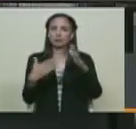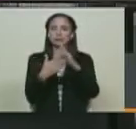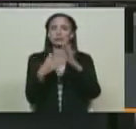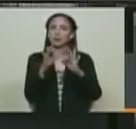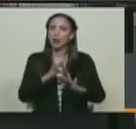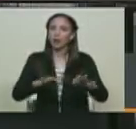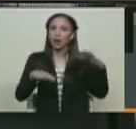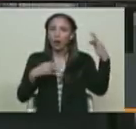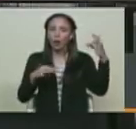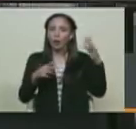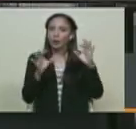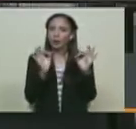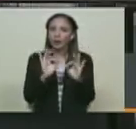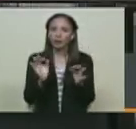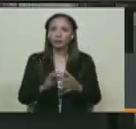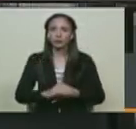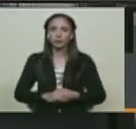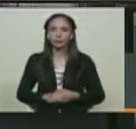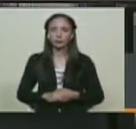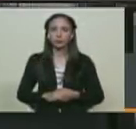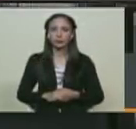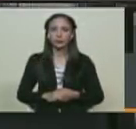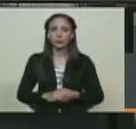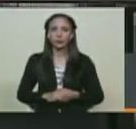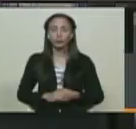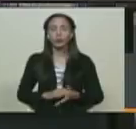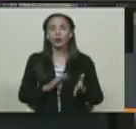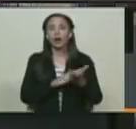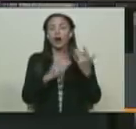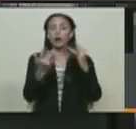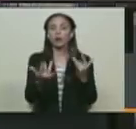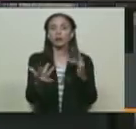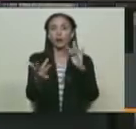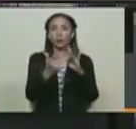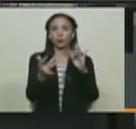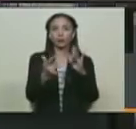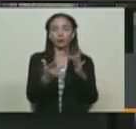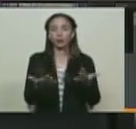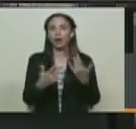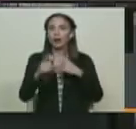papeleo. Directo, vía satélite, a quien lo necesita.